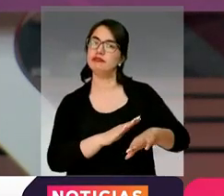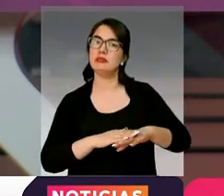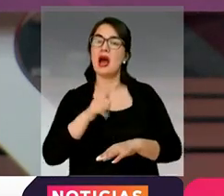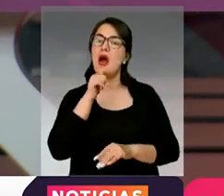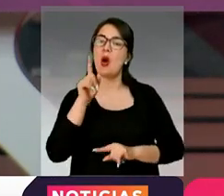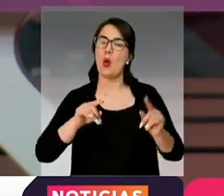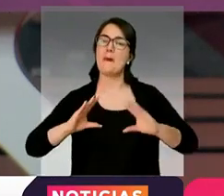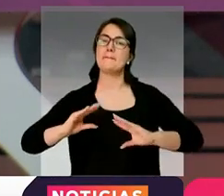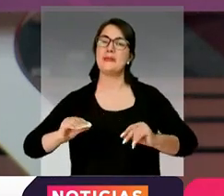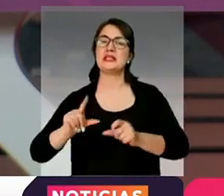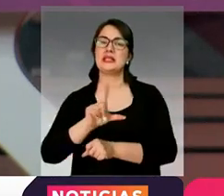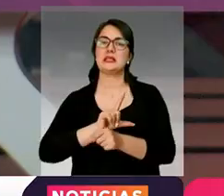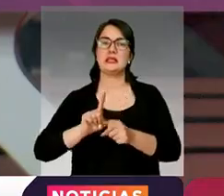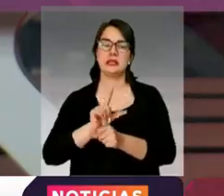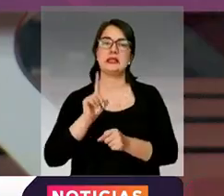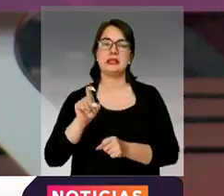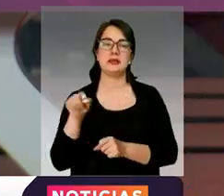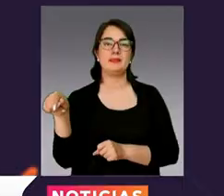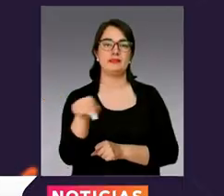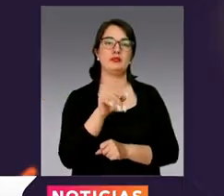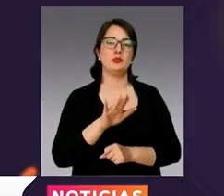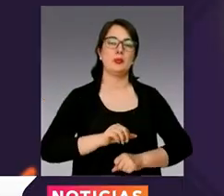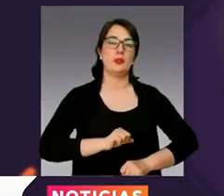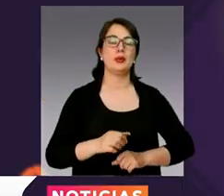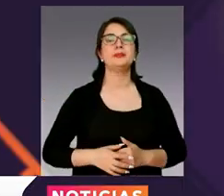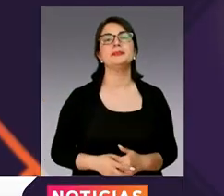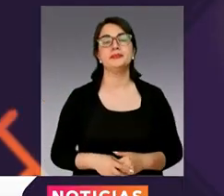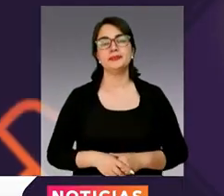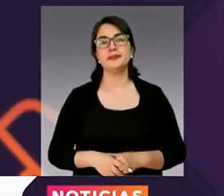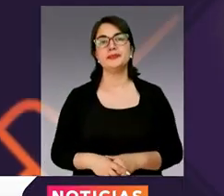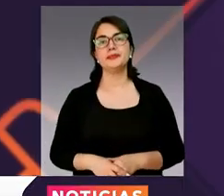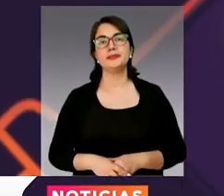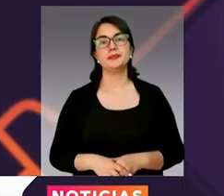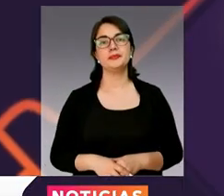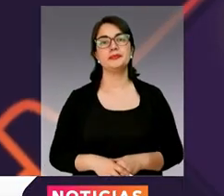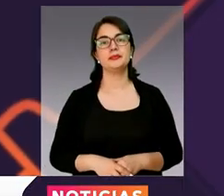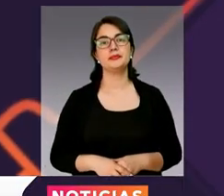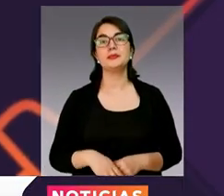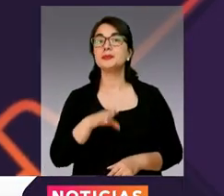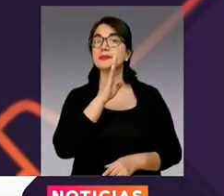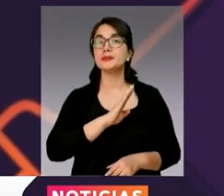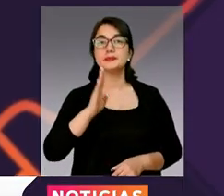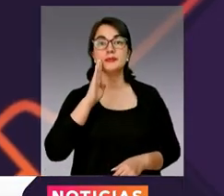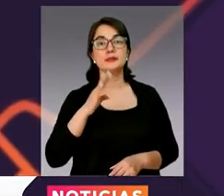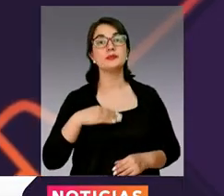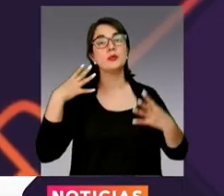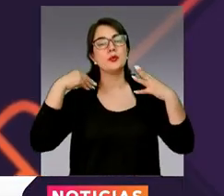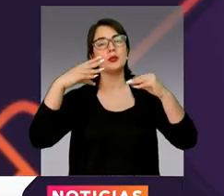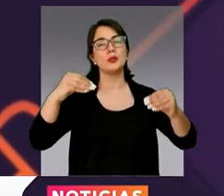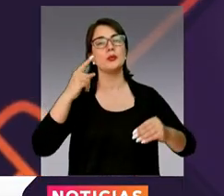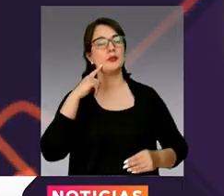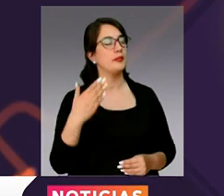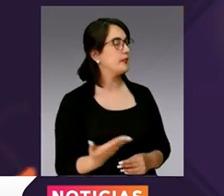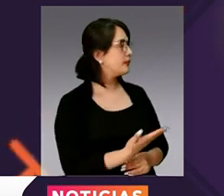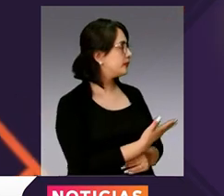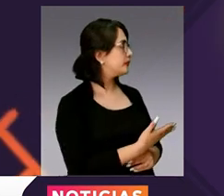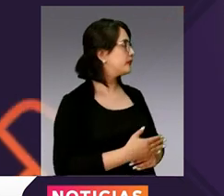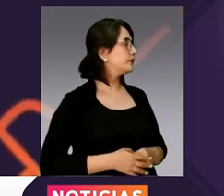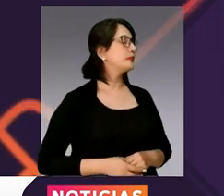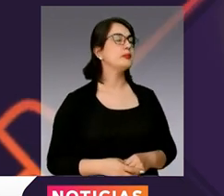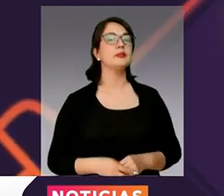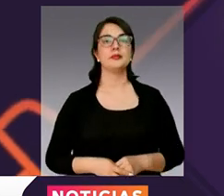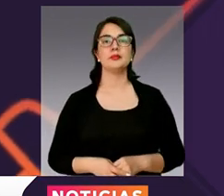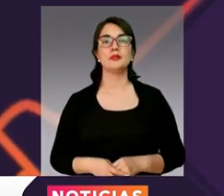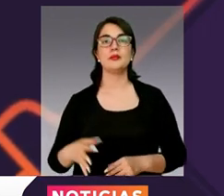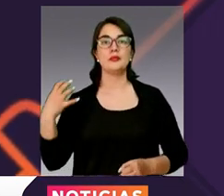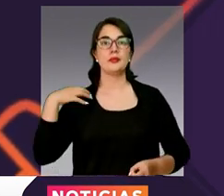6 localidades de la capital. En la localidad Bosa habrá cortes de energía en el barrio Villa Ani 2, en Ciudad